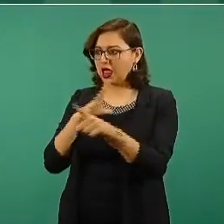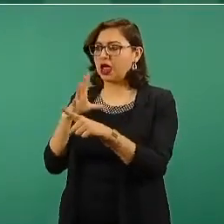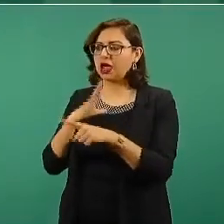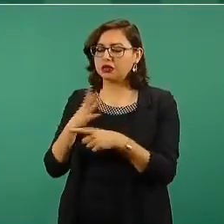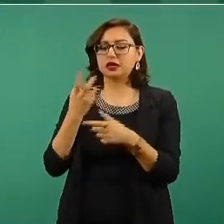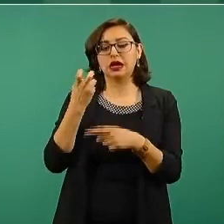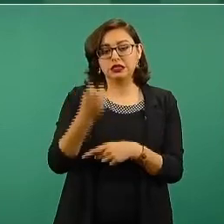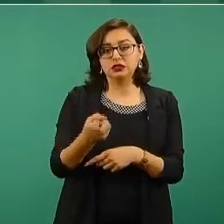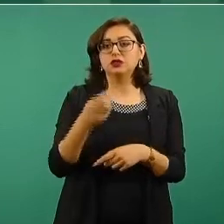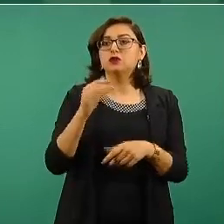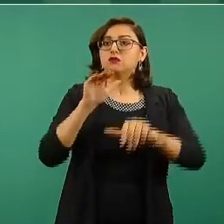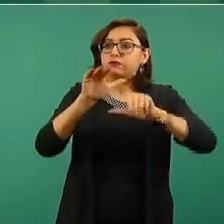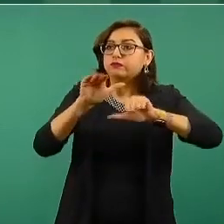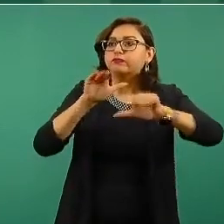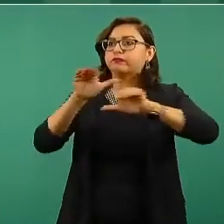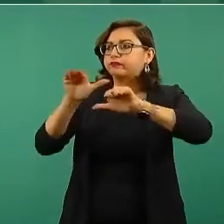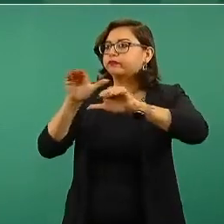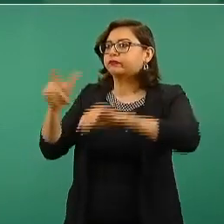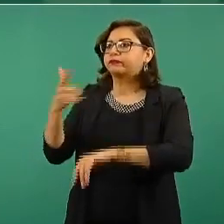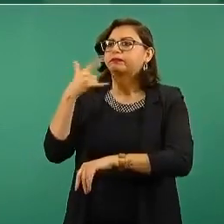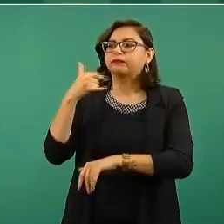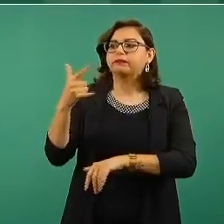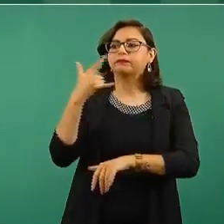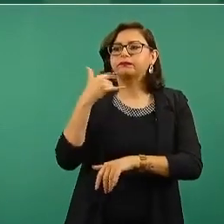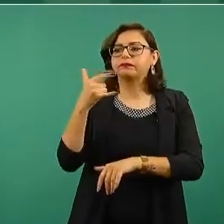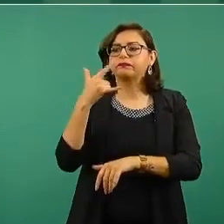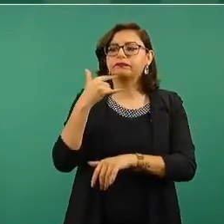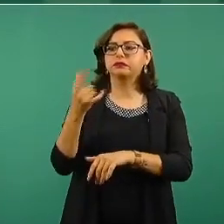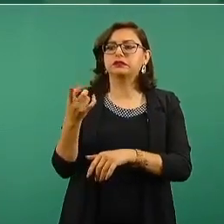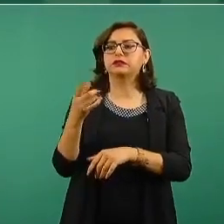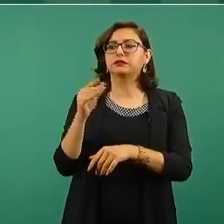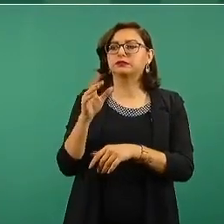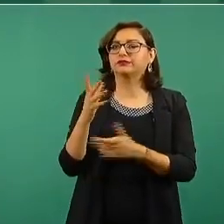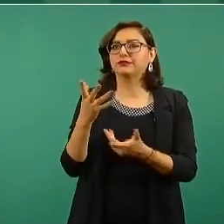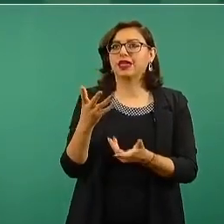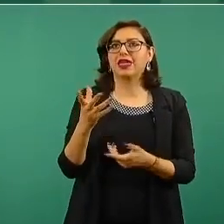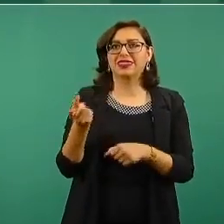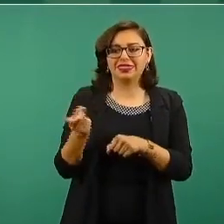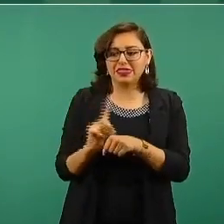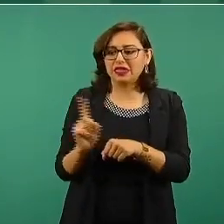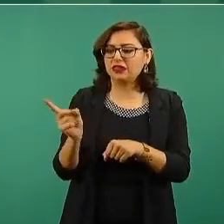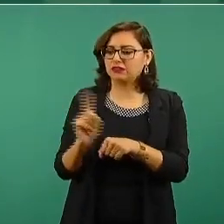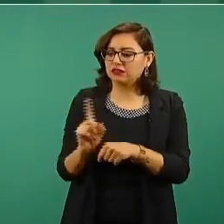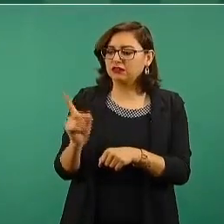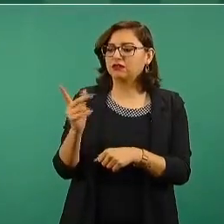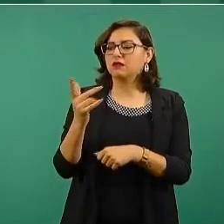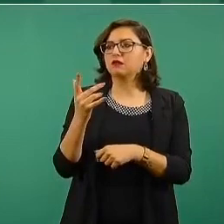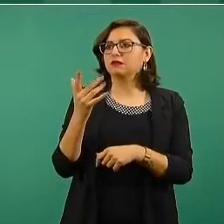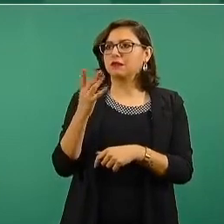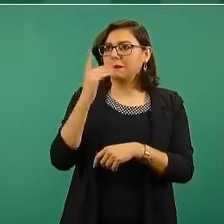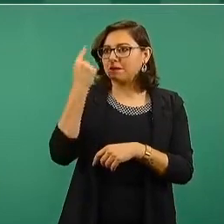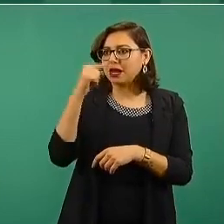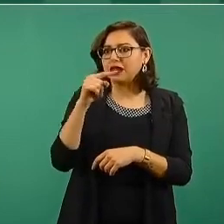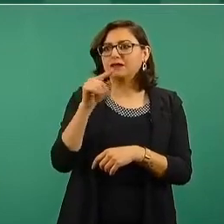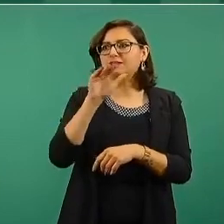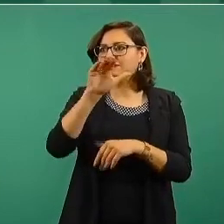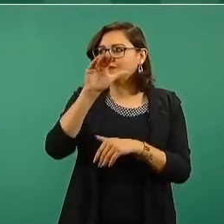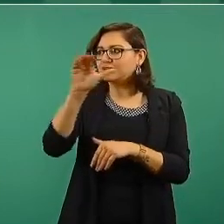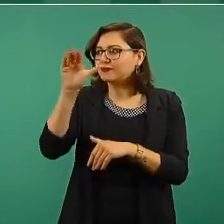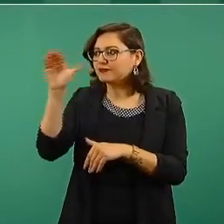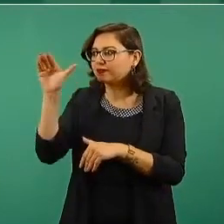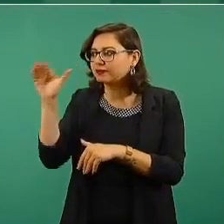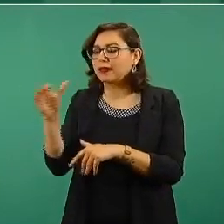esfuerzo que estamos haciendo directamente sobre esos y sobre los que obligan a